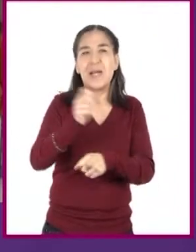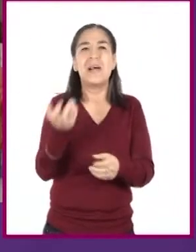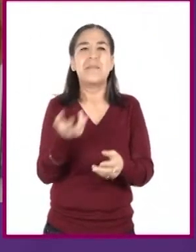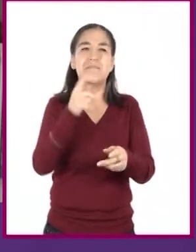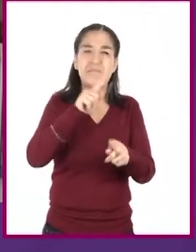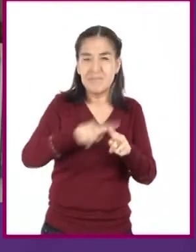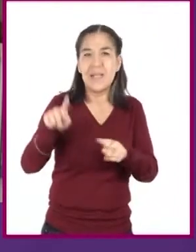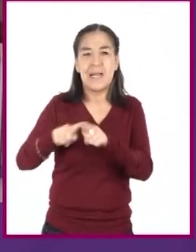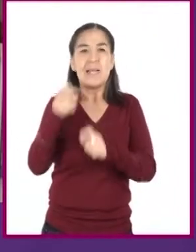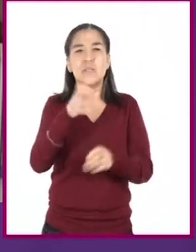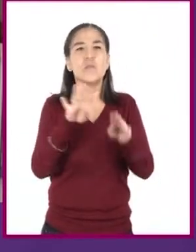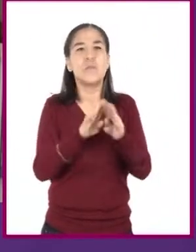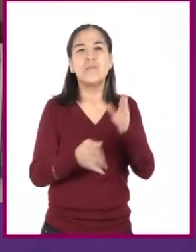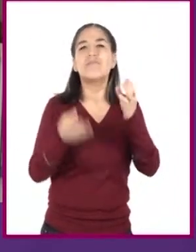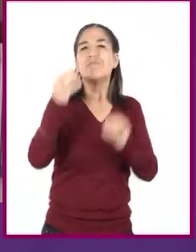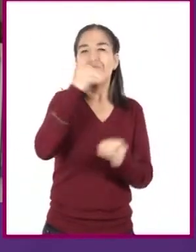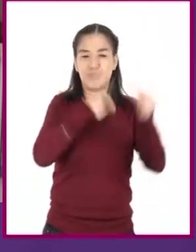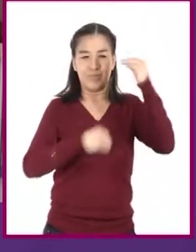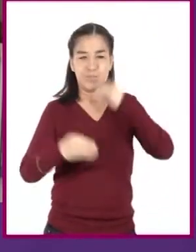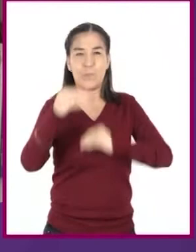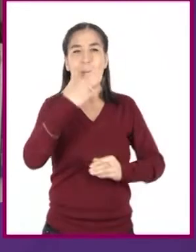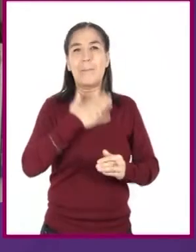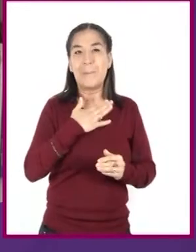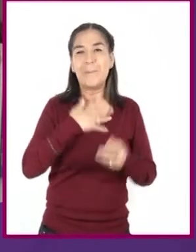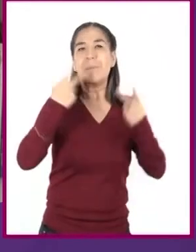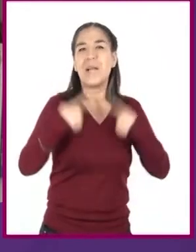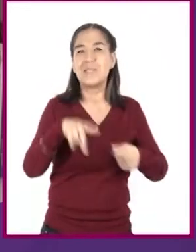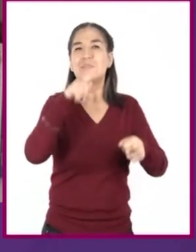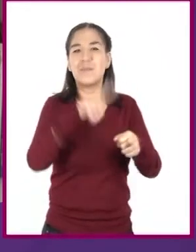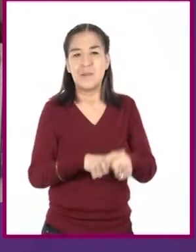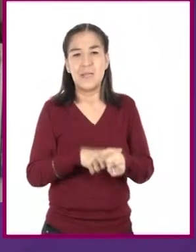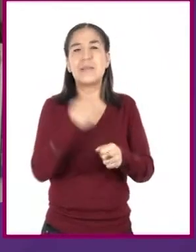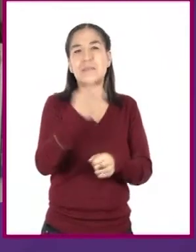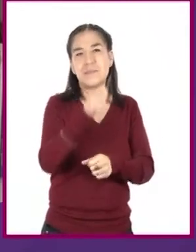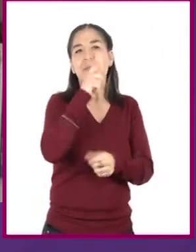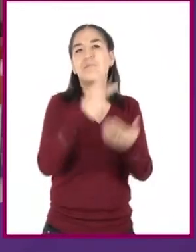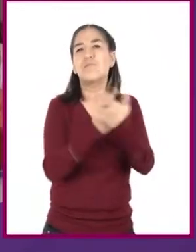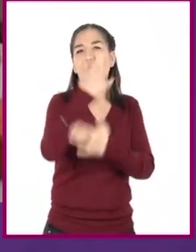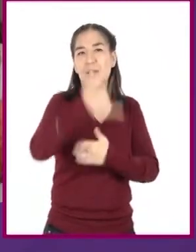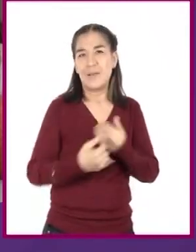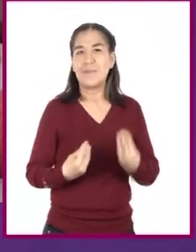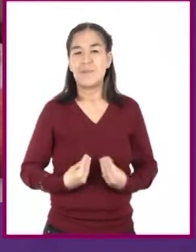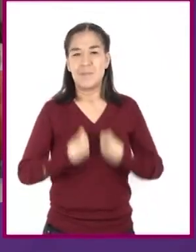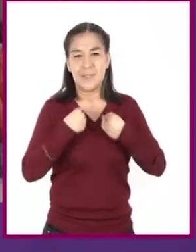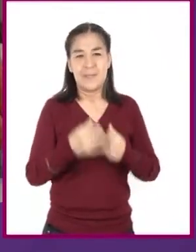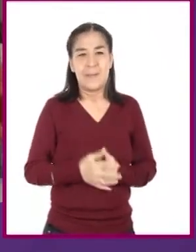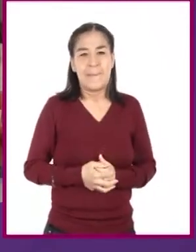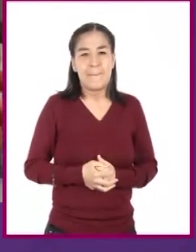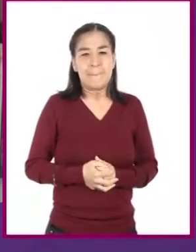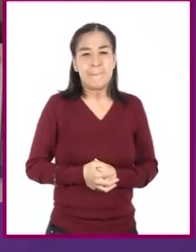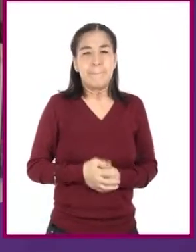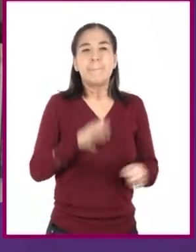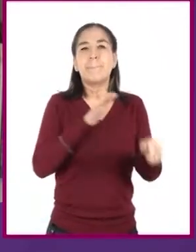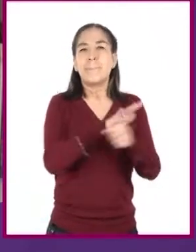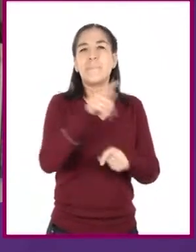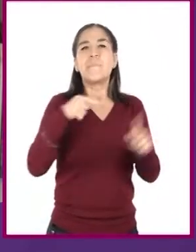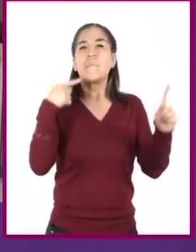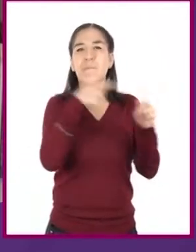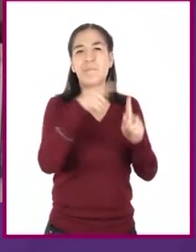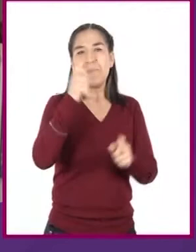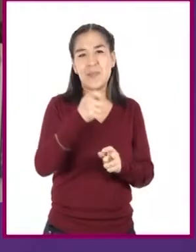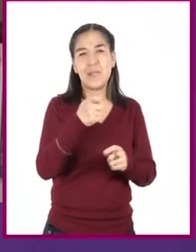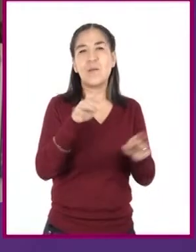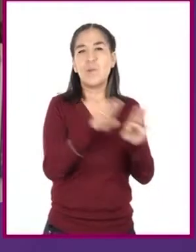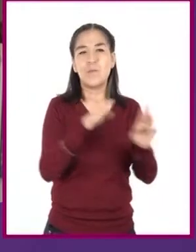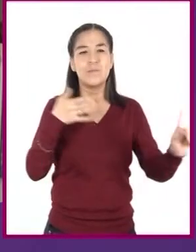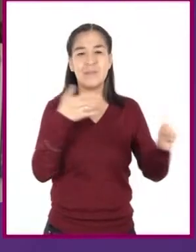variables estructurales que van a definir mi identidad y también nuestro proyecto de vida. Otras consideraciones que forman parte de nuestra identidad